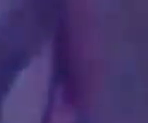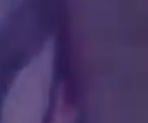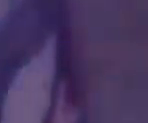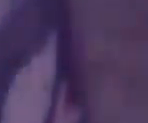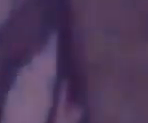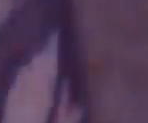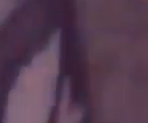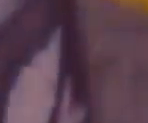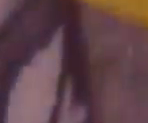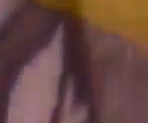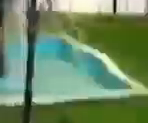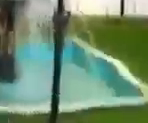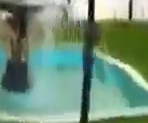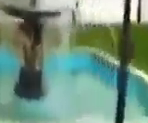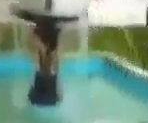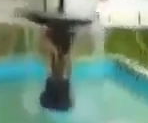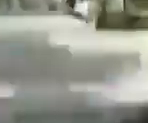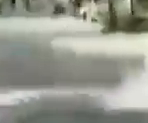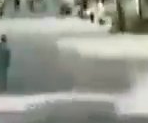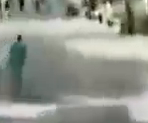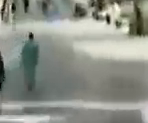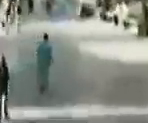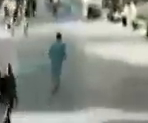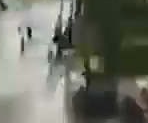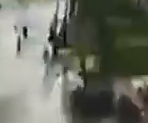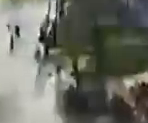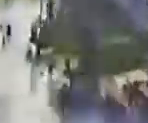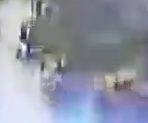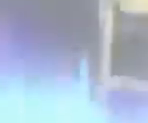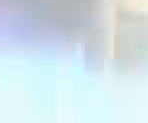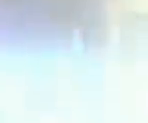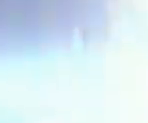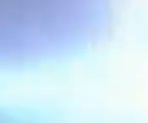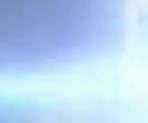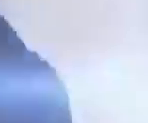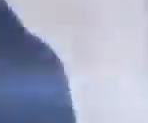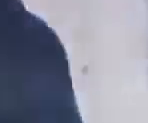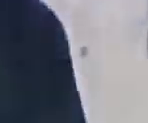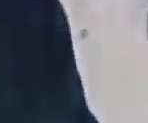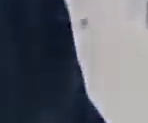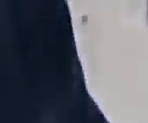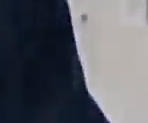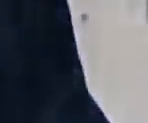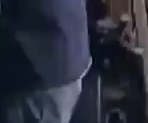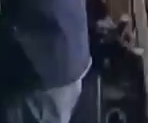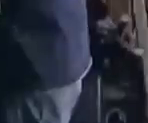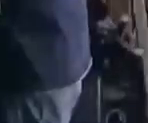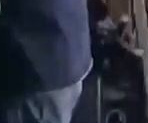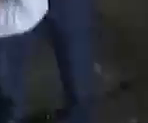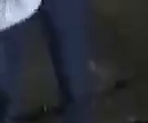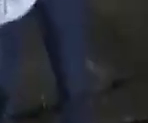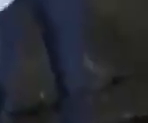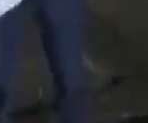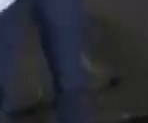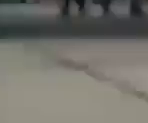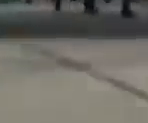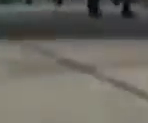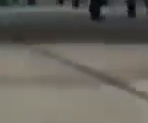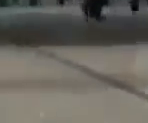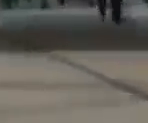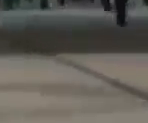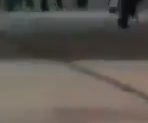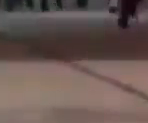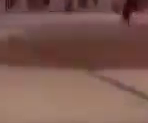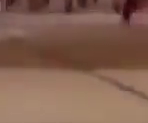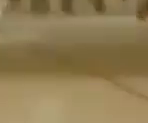ratificar el rumbo retomado de la patria, porque tenemos pueblo consciente. Y la idea de Bolívar de unir la América continuará